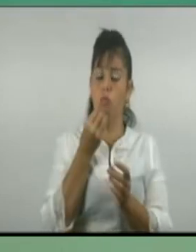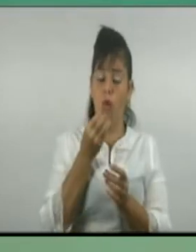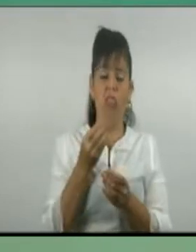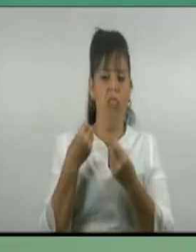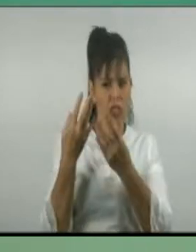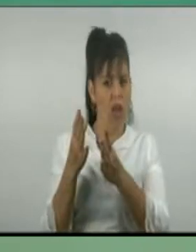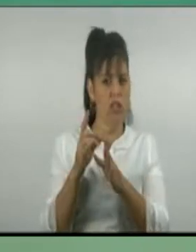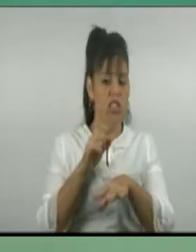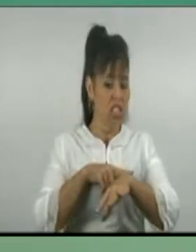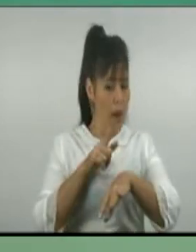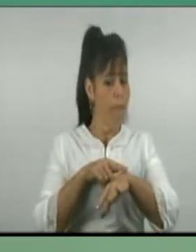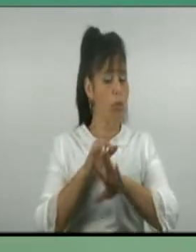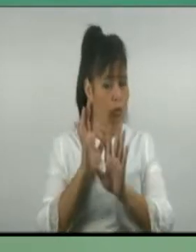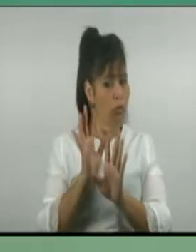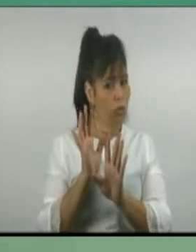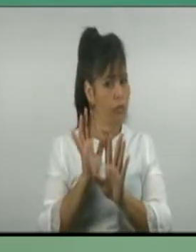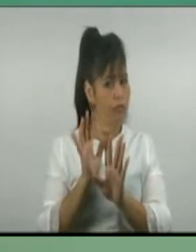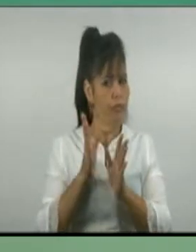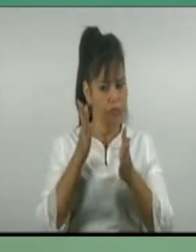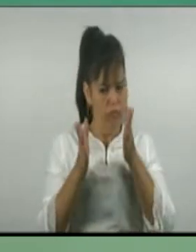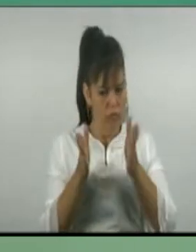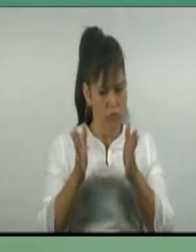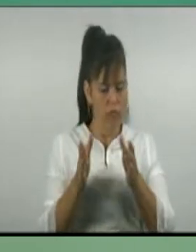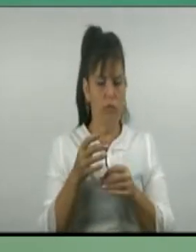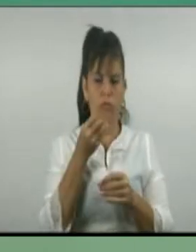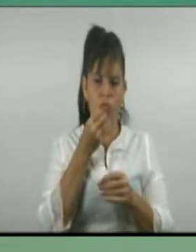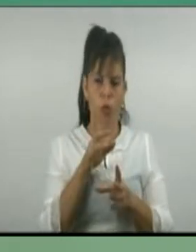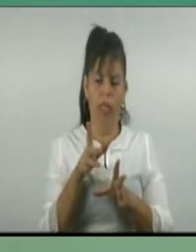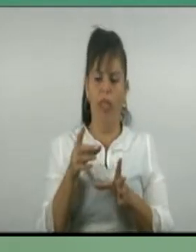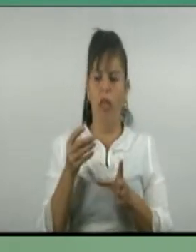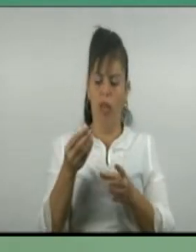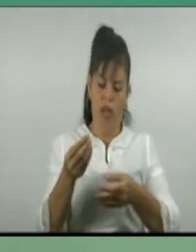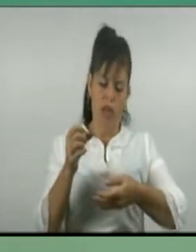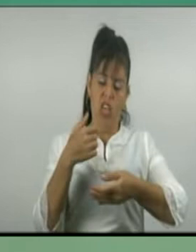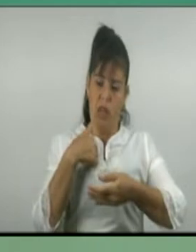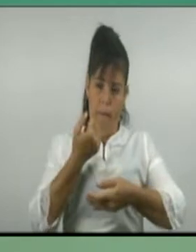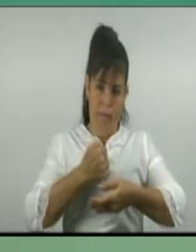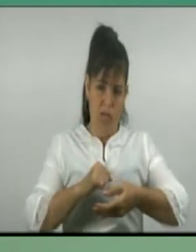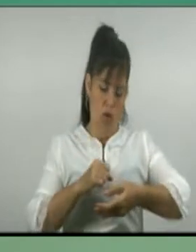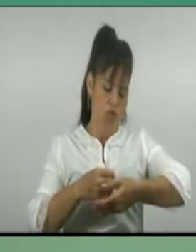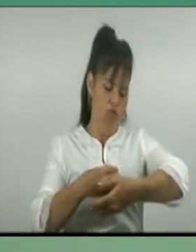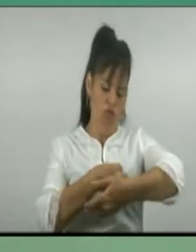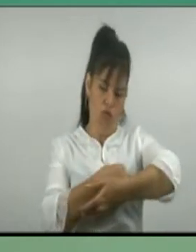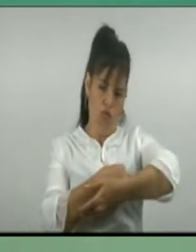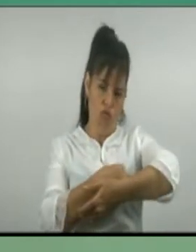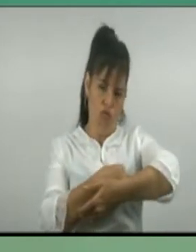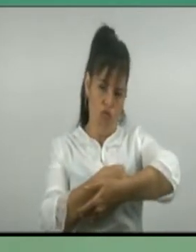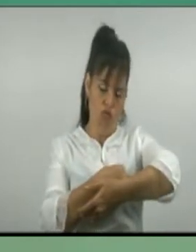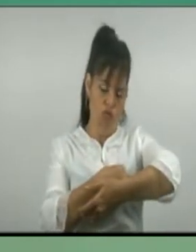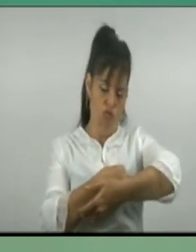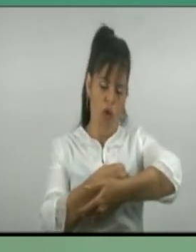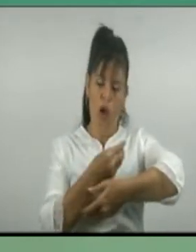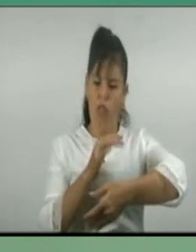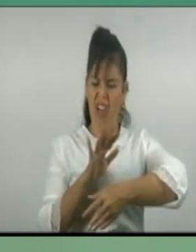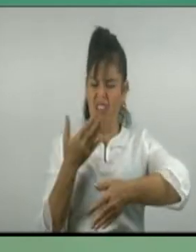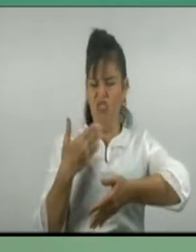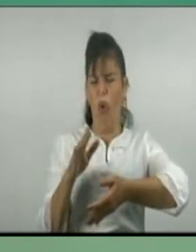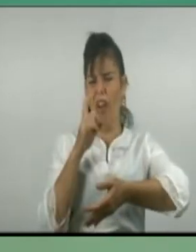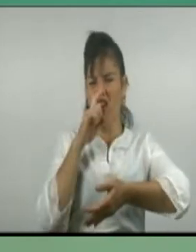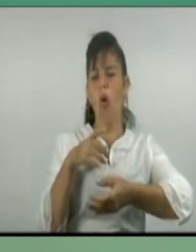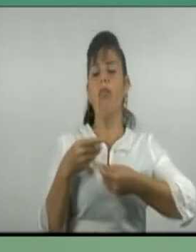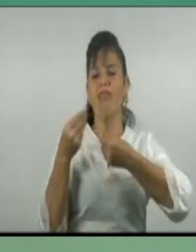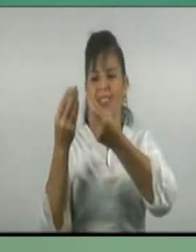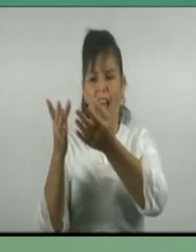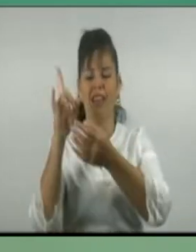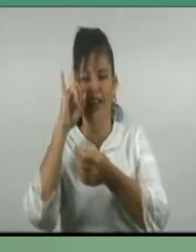leche de leche materna o sea para la que pueden aportarle a su hijo también puede convertirse en donante de esta leche se